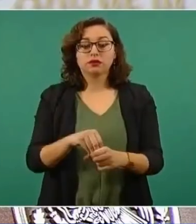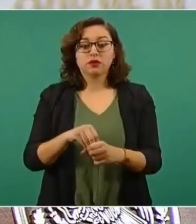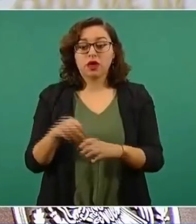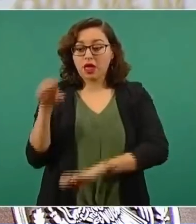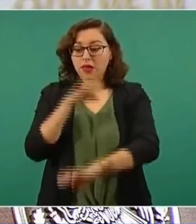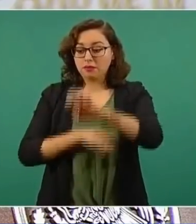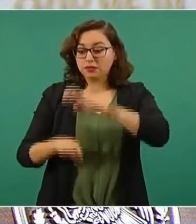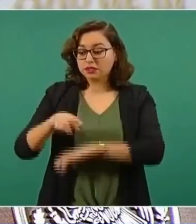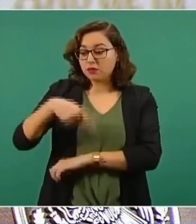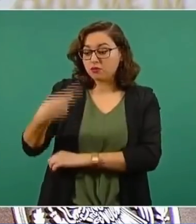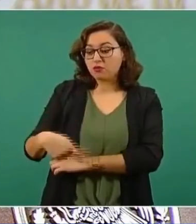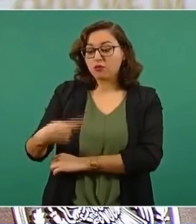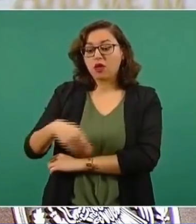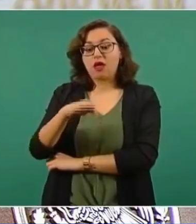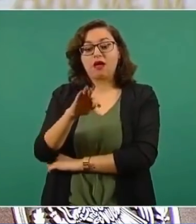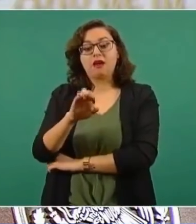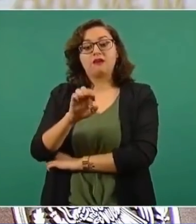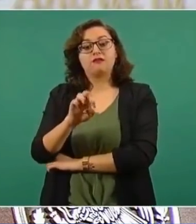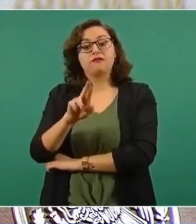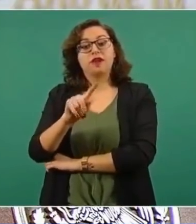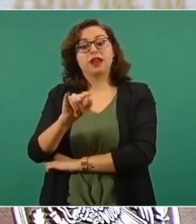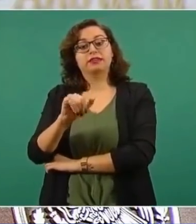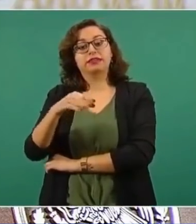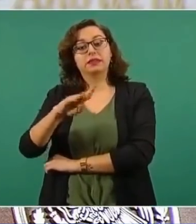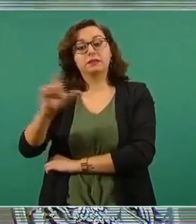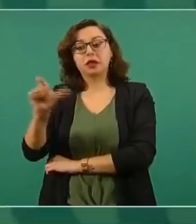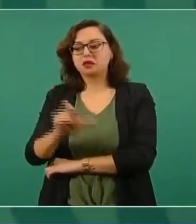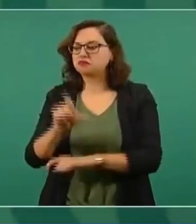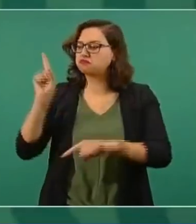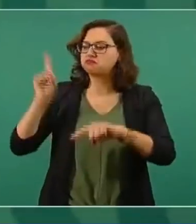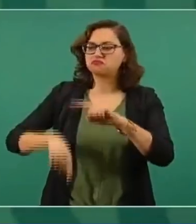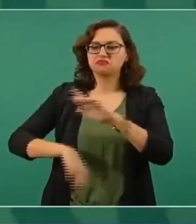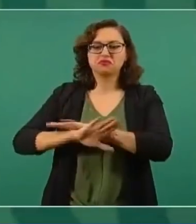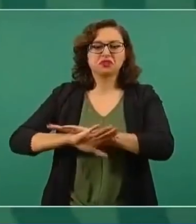Fertimex y esta planta